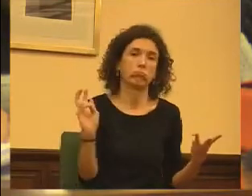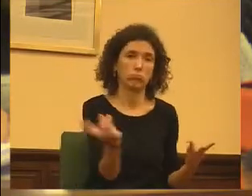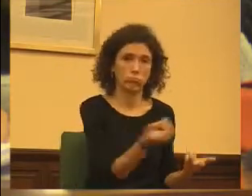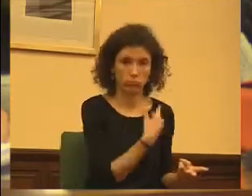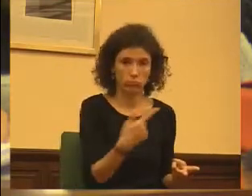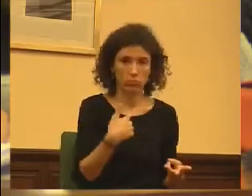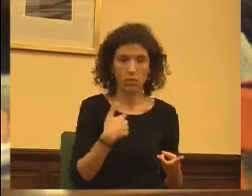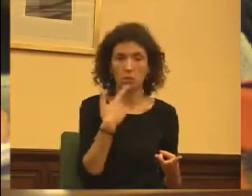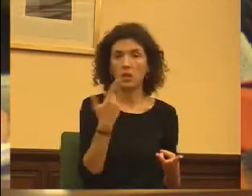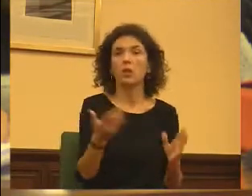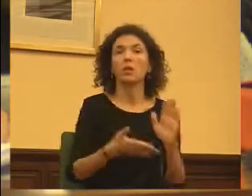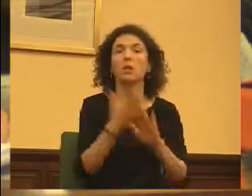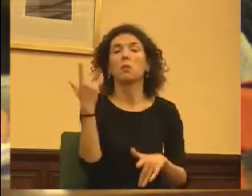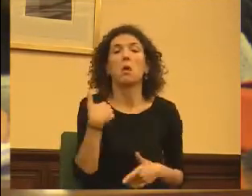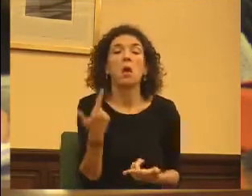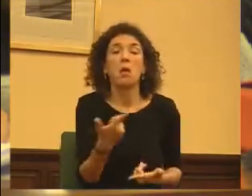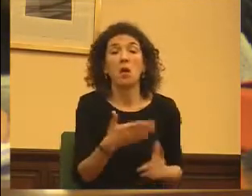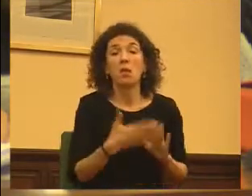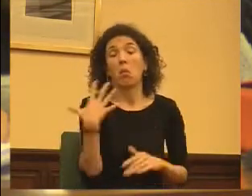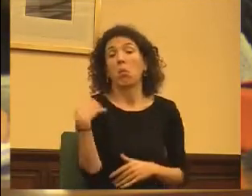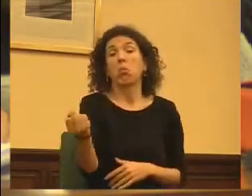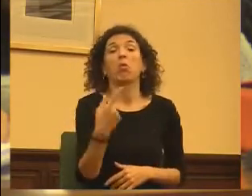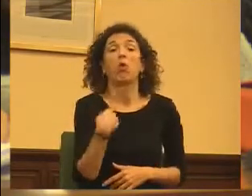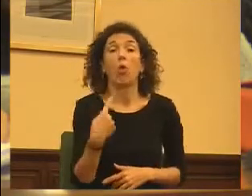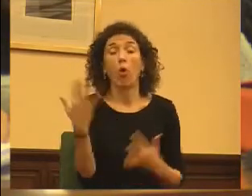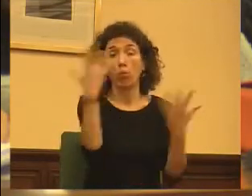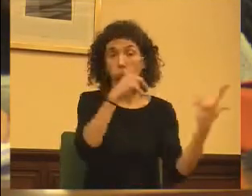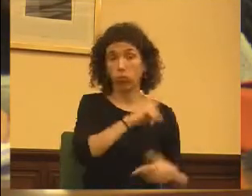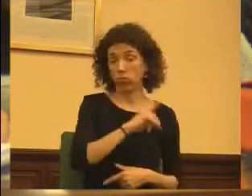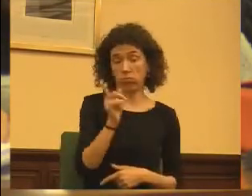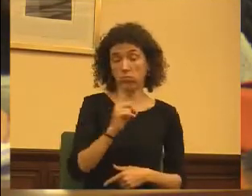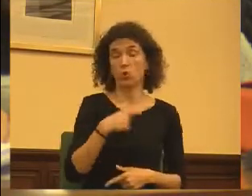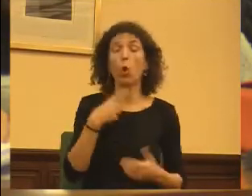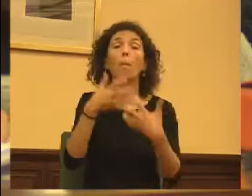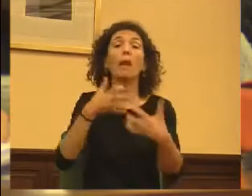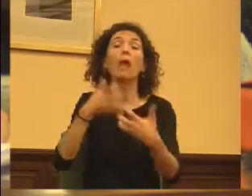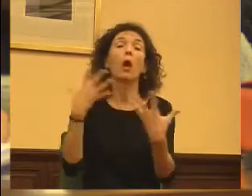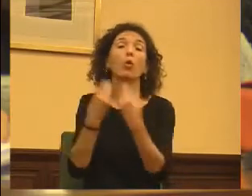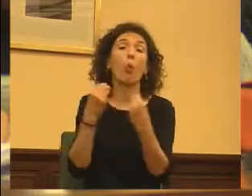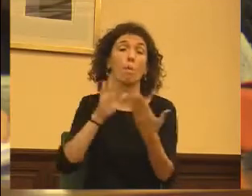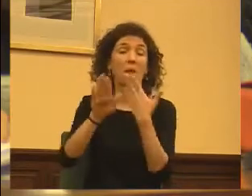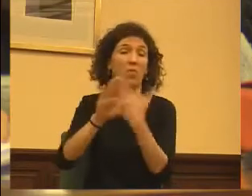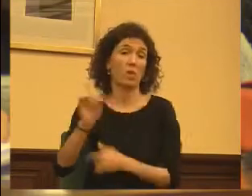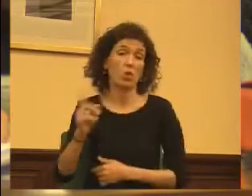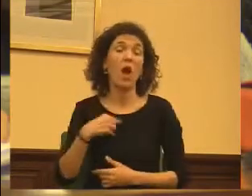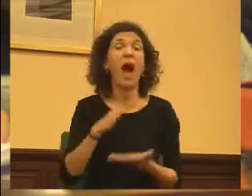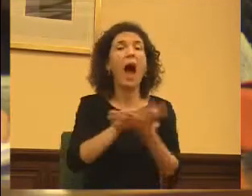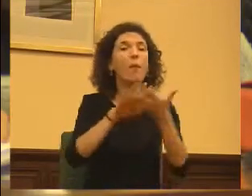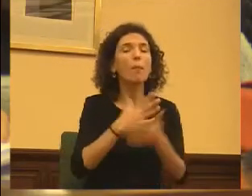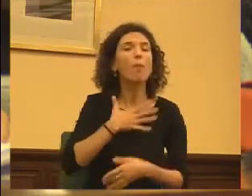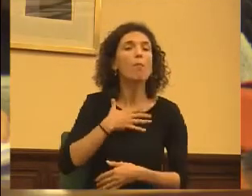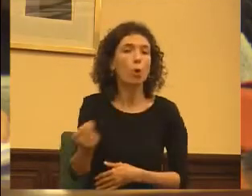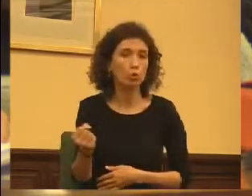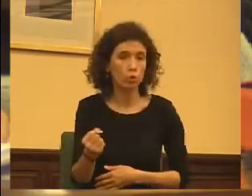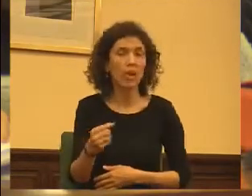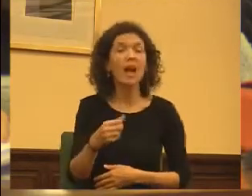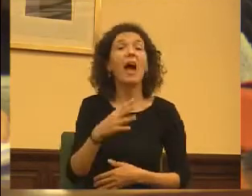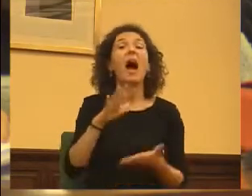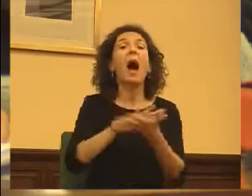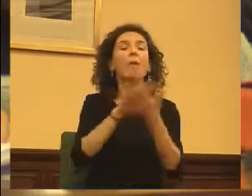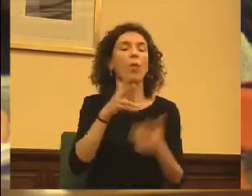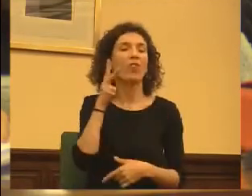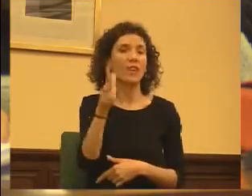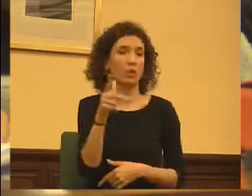Mire, a mí no me van a llevar al lodazal y yo no me voy a pelear con nuestros vecinos. Hablamos de Móstoles, hablamos del derecho